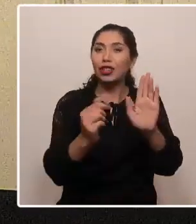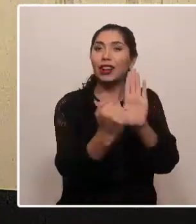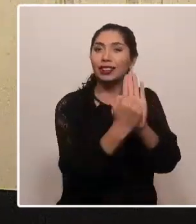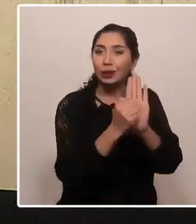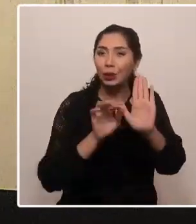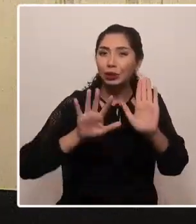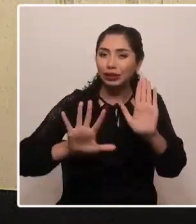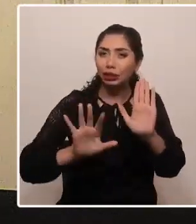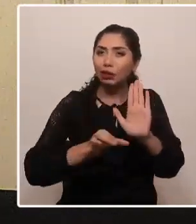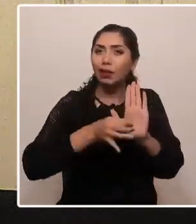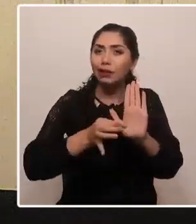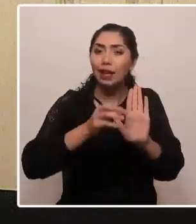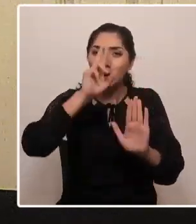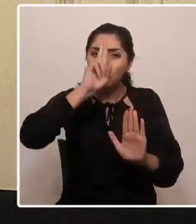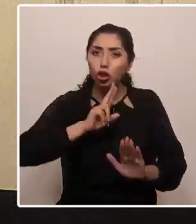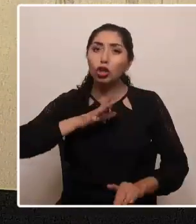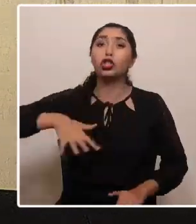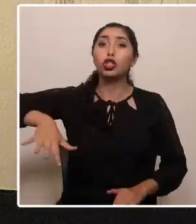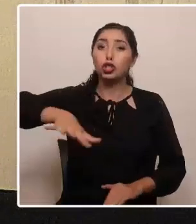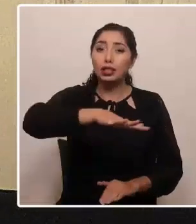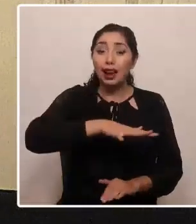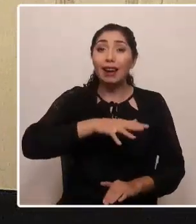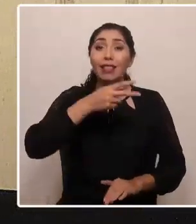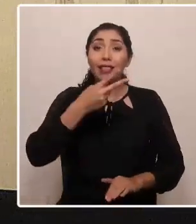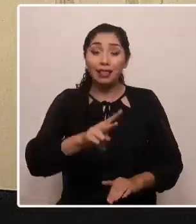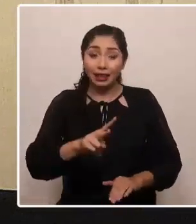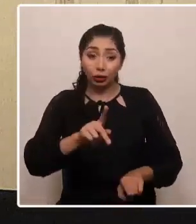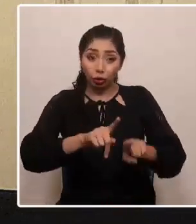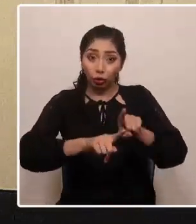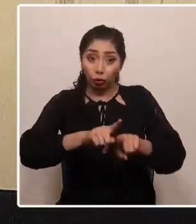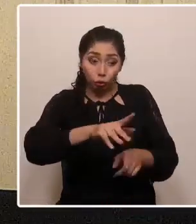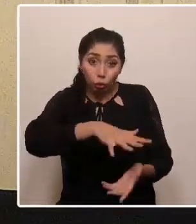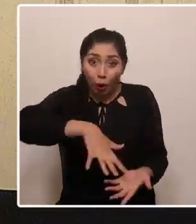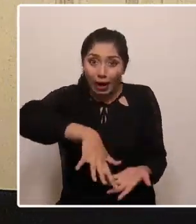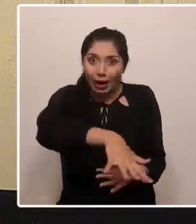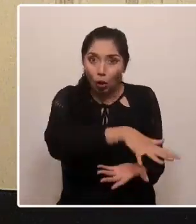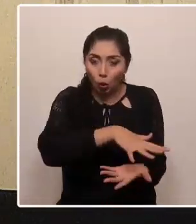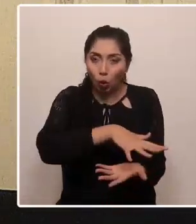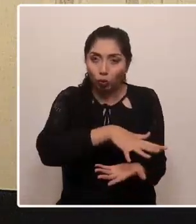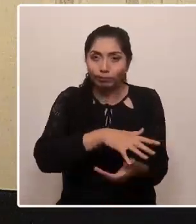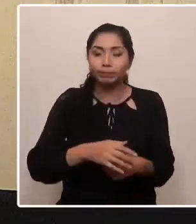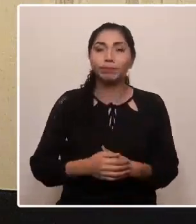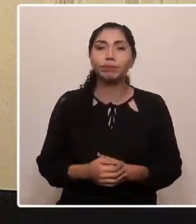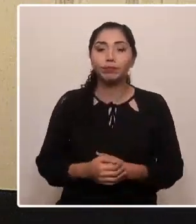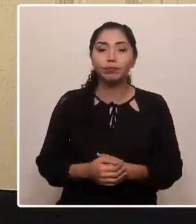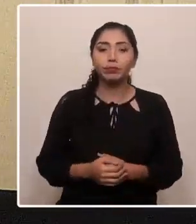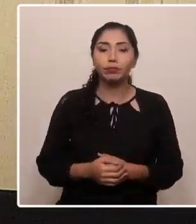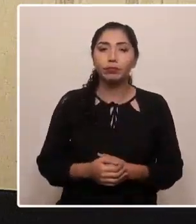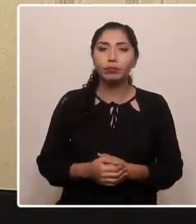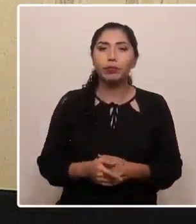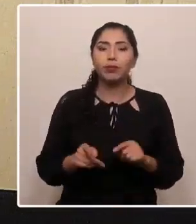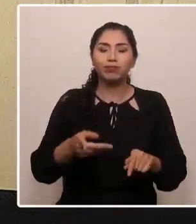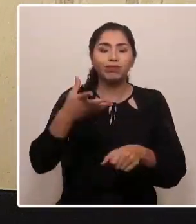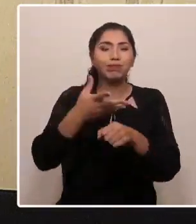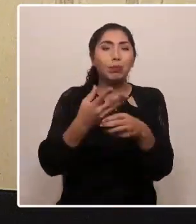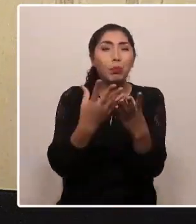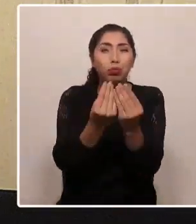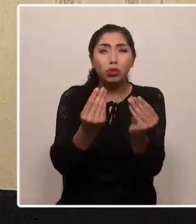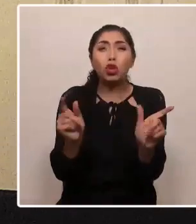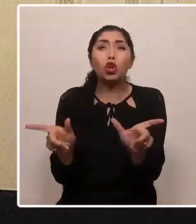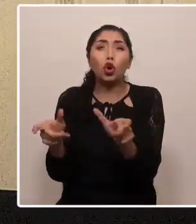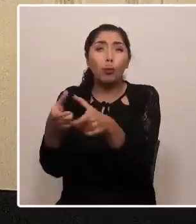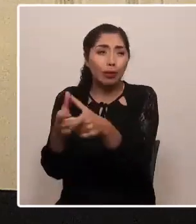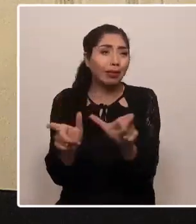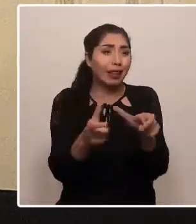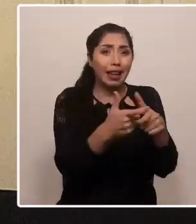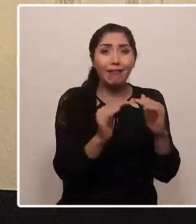la función social y ecológica de la propiedad del suelo viene a hacer justicia a aquellos cientos de comités de vivienda que, al igual que los comités